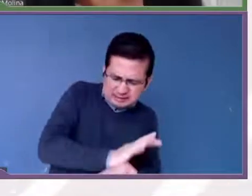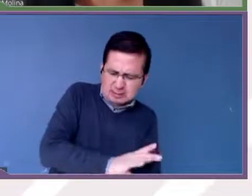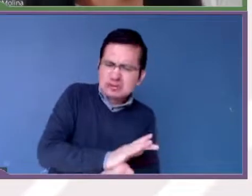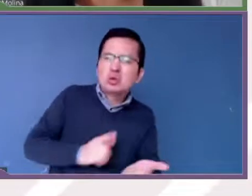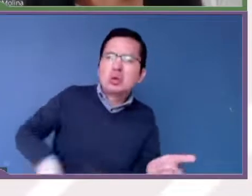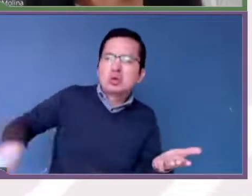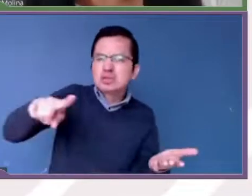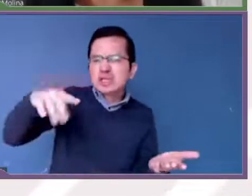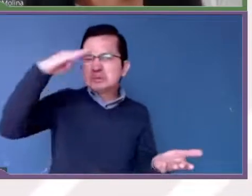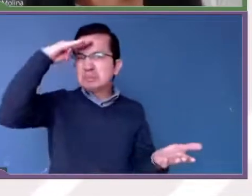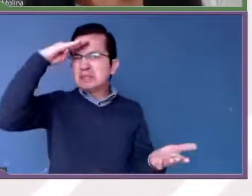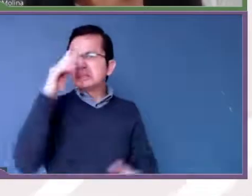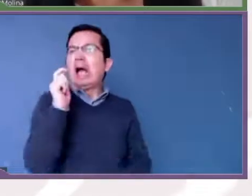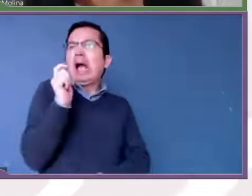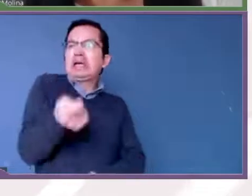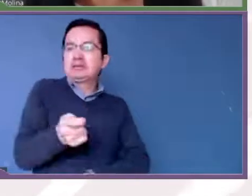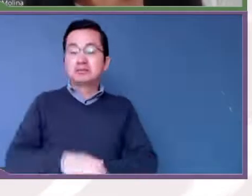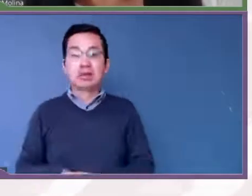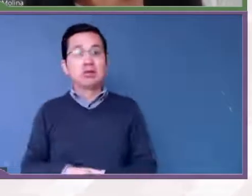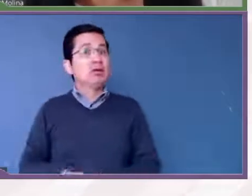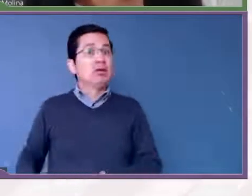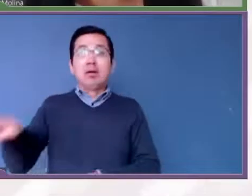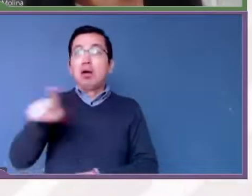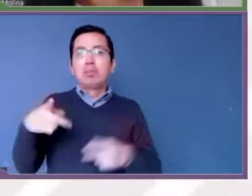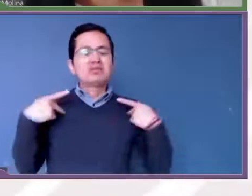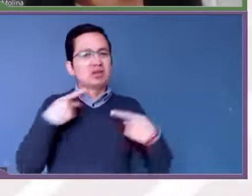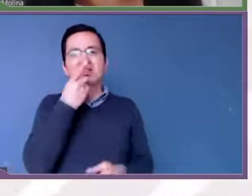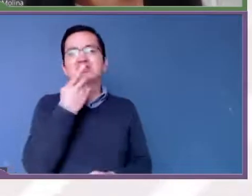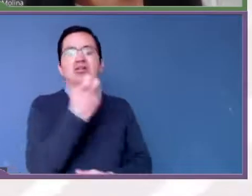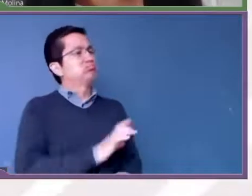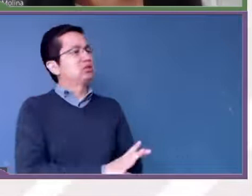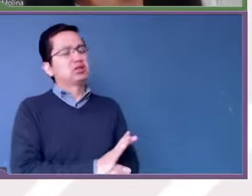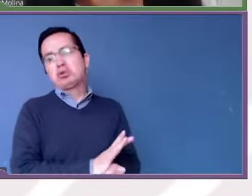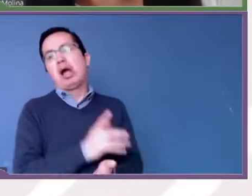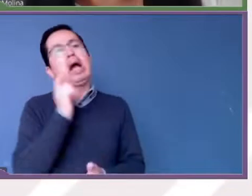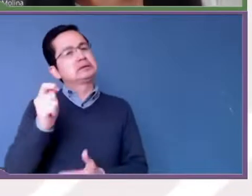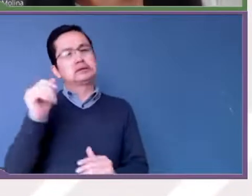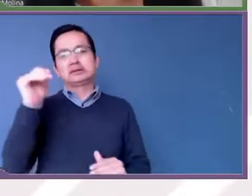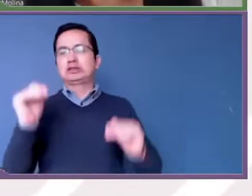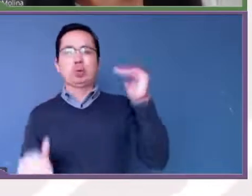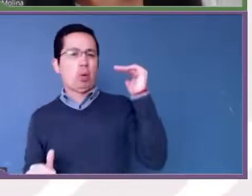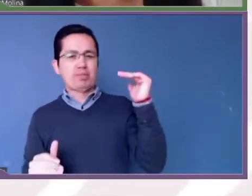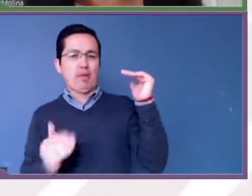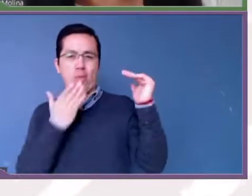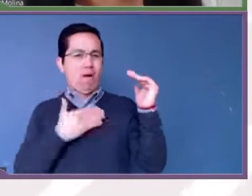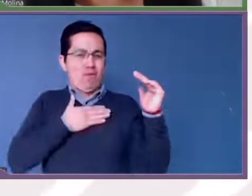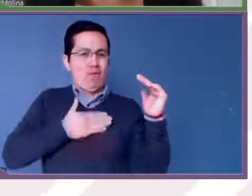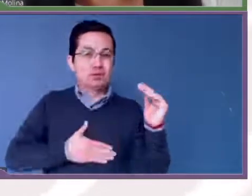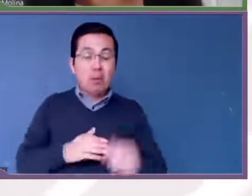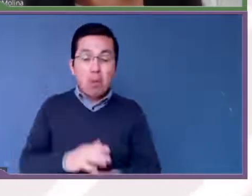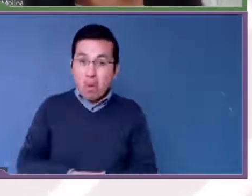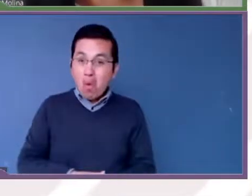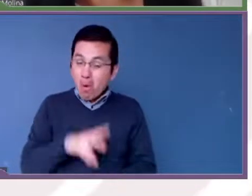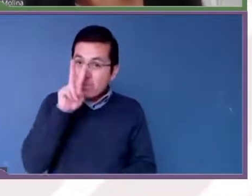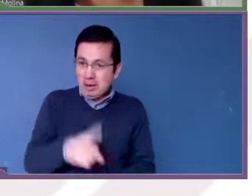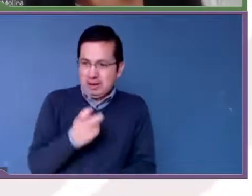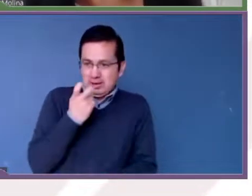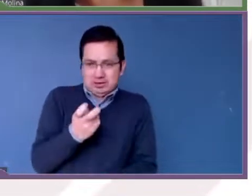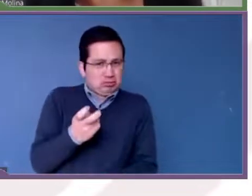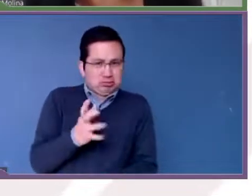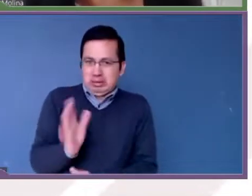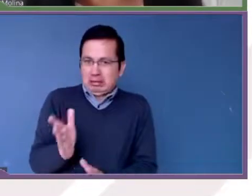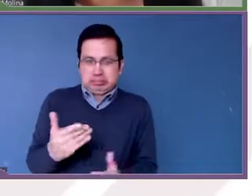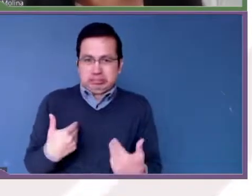de desigualdad, porque justo revisando las respuestas, son menciones espontáneas, eso hay que decirlo, que son menciones